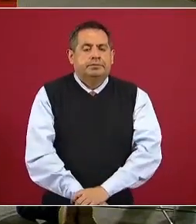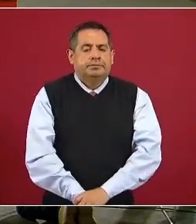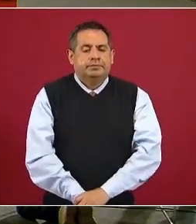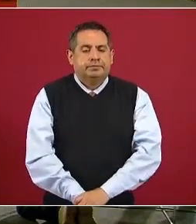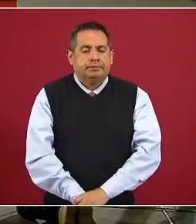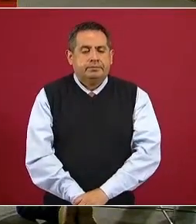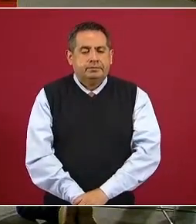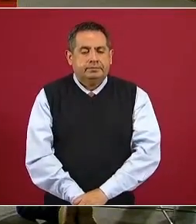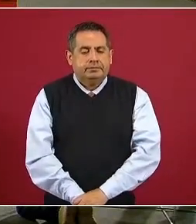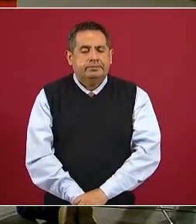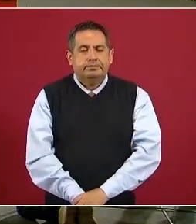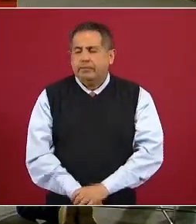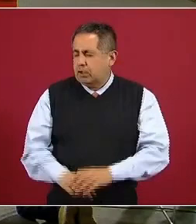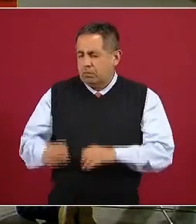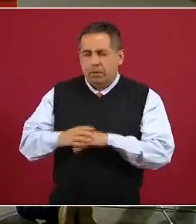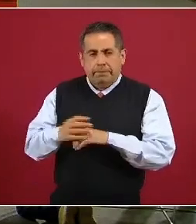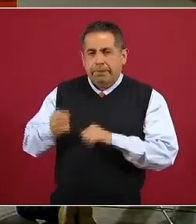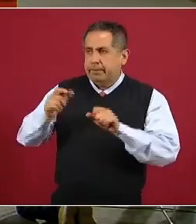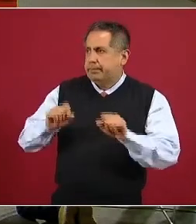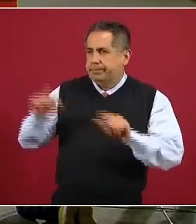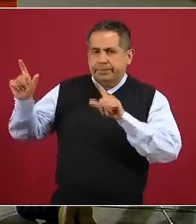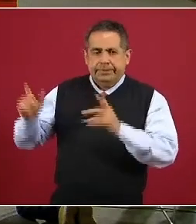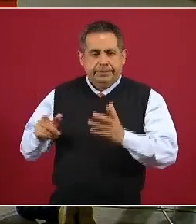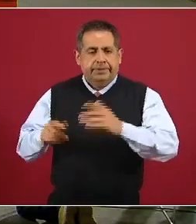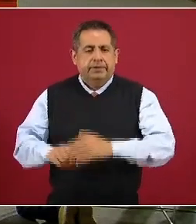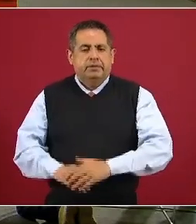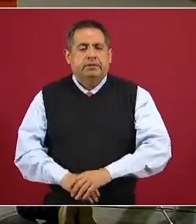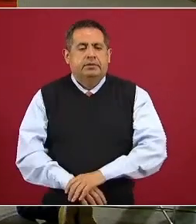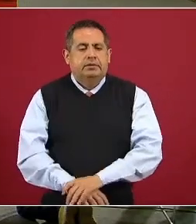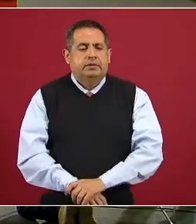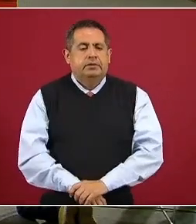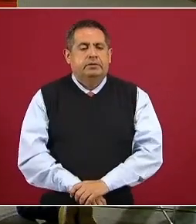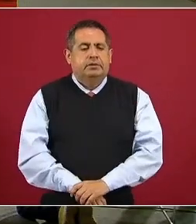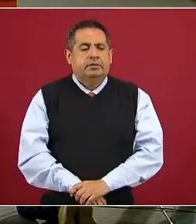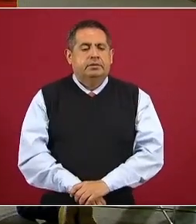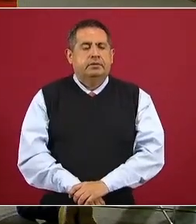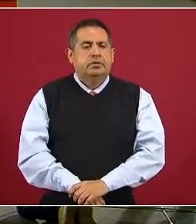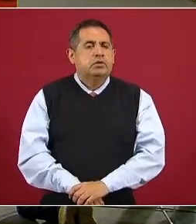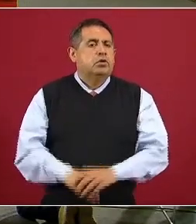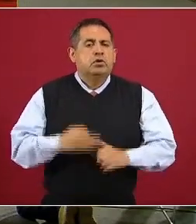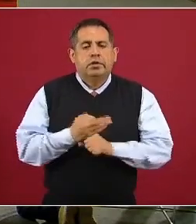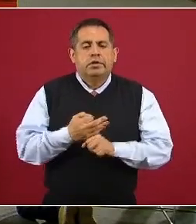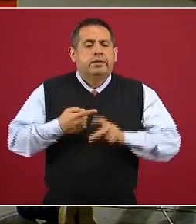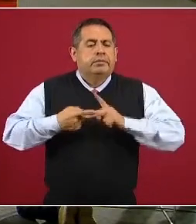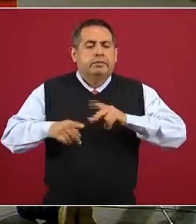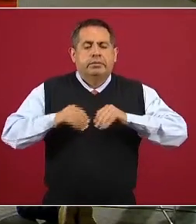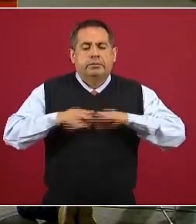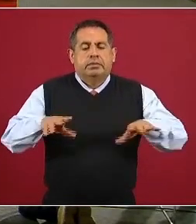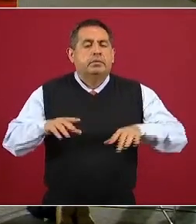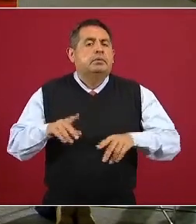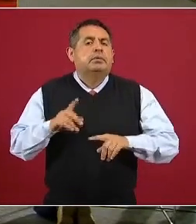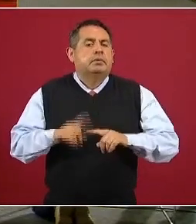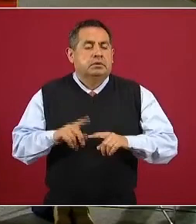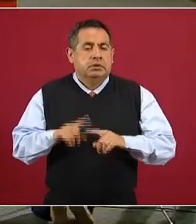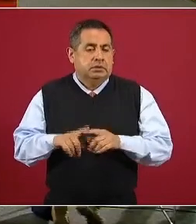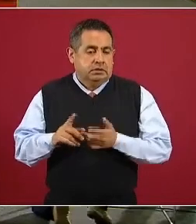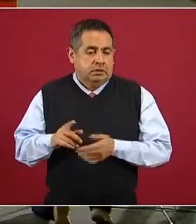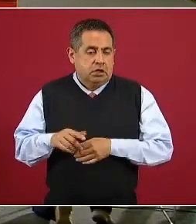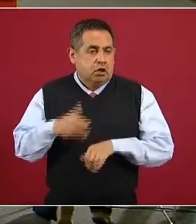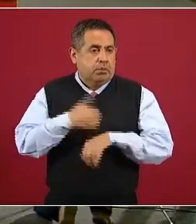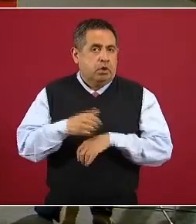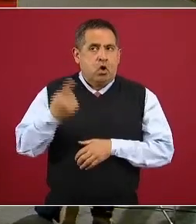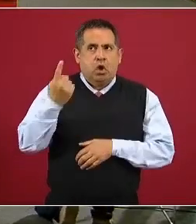Bien, si nos comparten por favor la primera diapositiva, estamos dando inicio precisamente a la conferencia vespertina